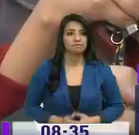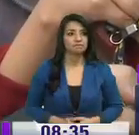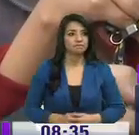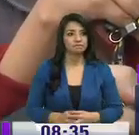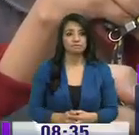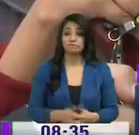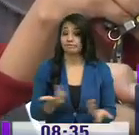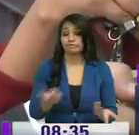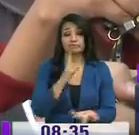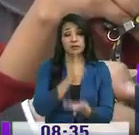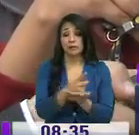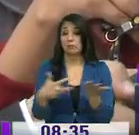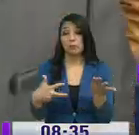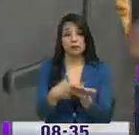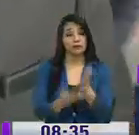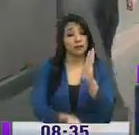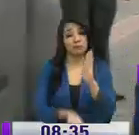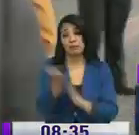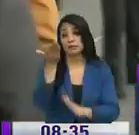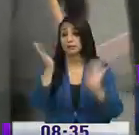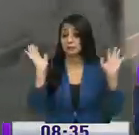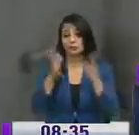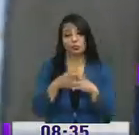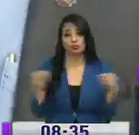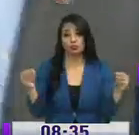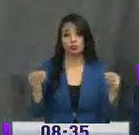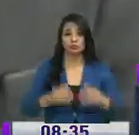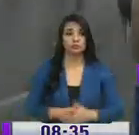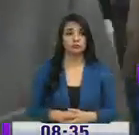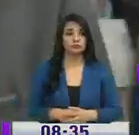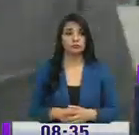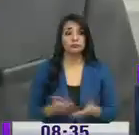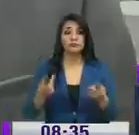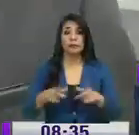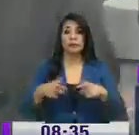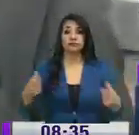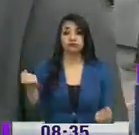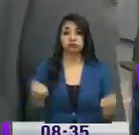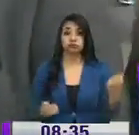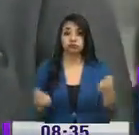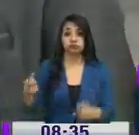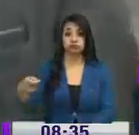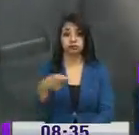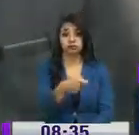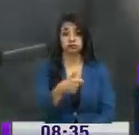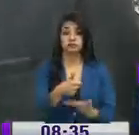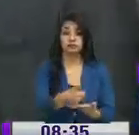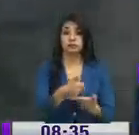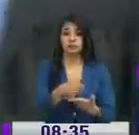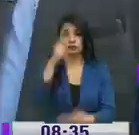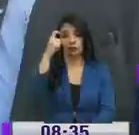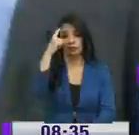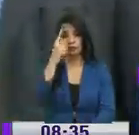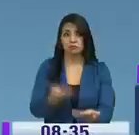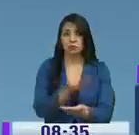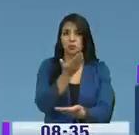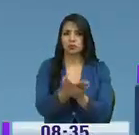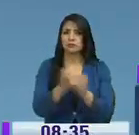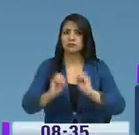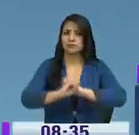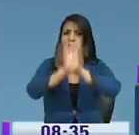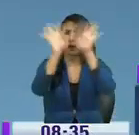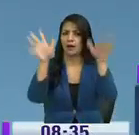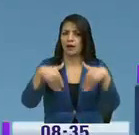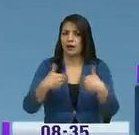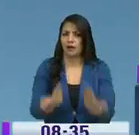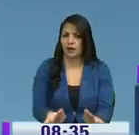tarifas reales, es la única opción. Mientras que los transportistas pesados aseguran que la compensación propuesta por el régimen no es clara y que no